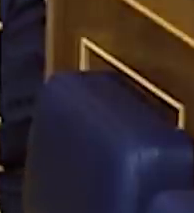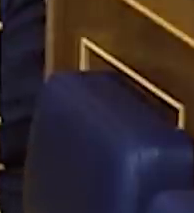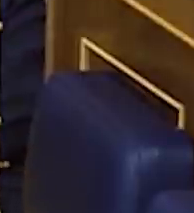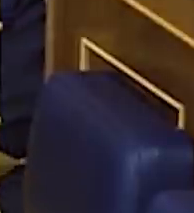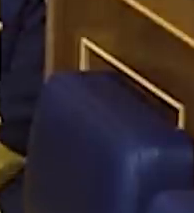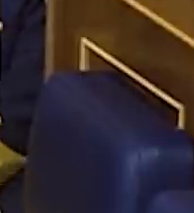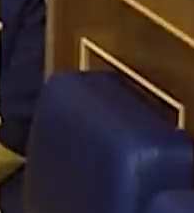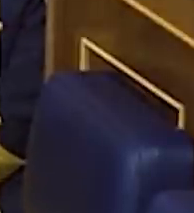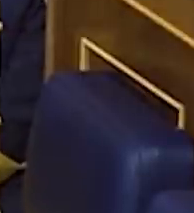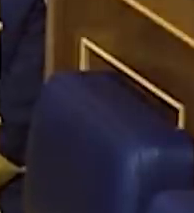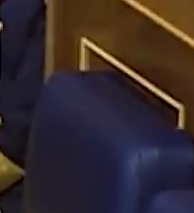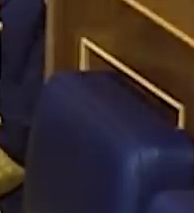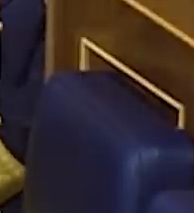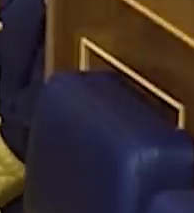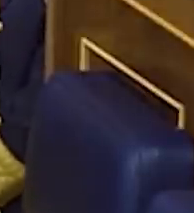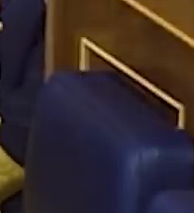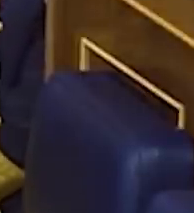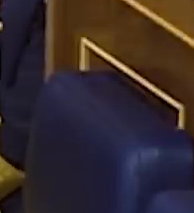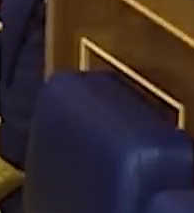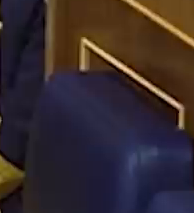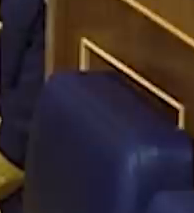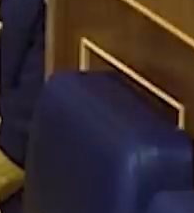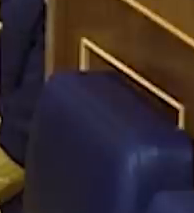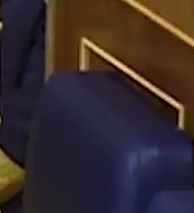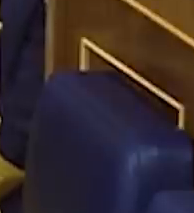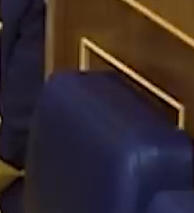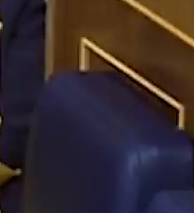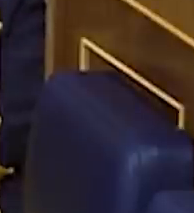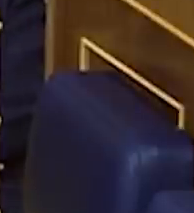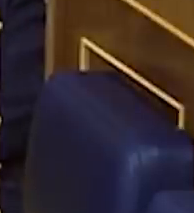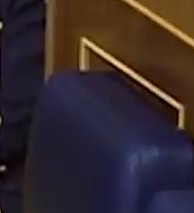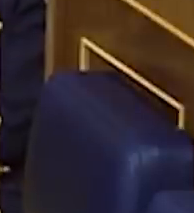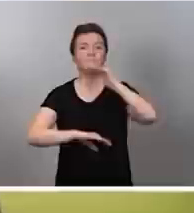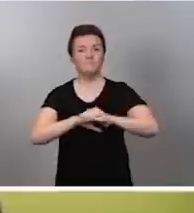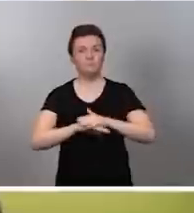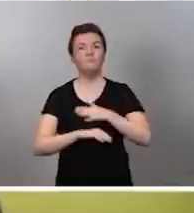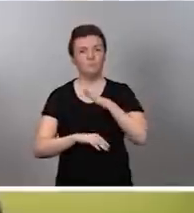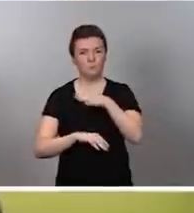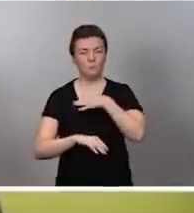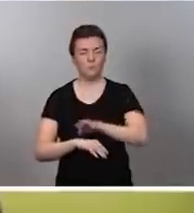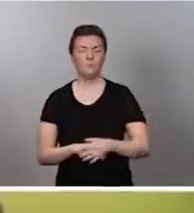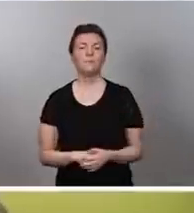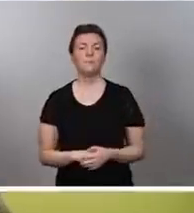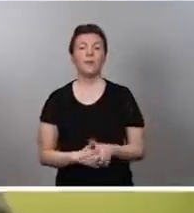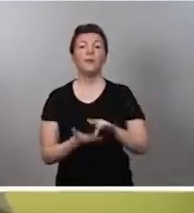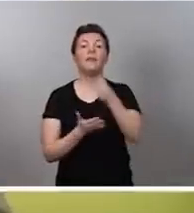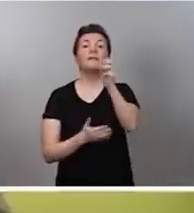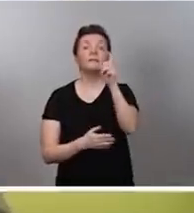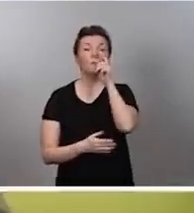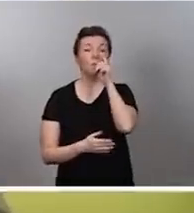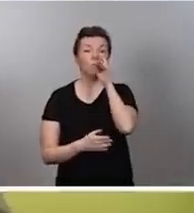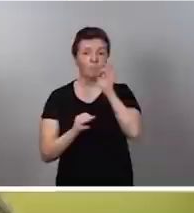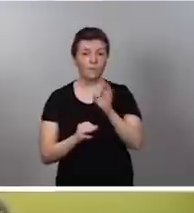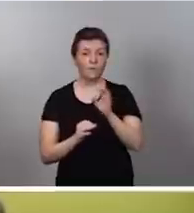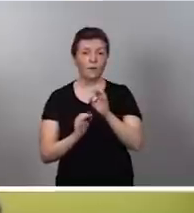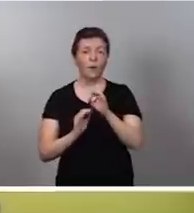casualidad, gobernado por María Chivite, del Partido Socialista y los separatistas? Entonces, cuidado porque es verdad y, efectivamente, el Tribunal Constitucional se